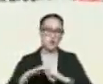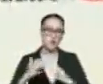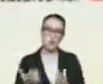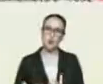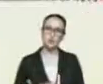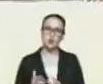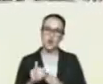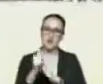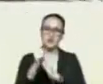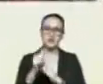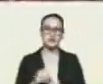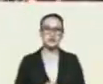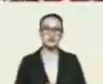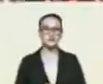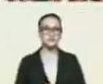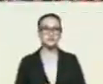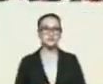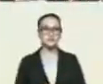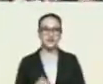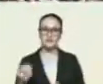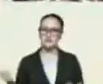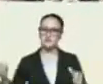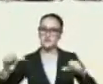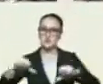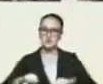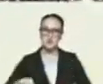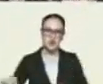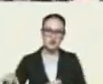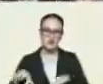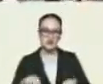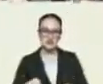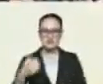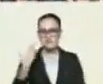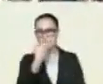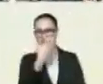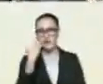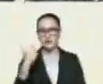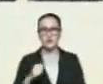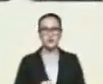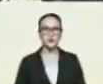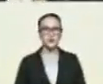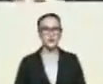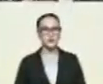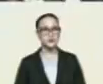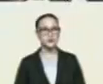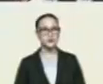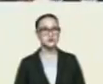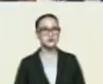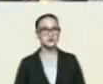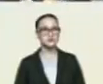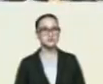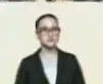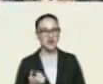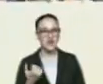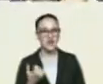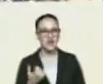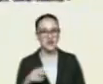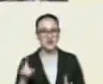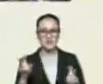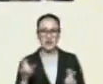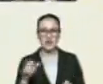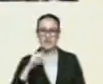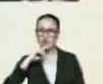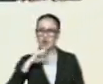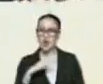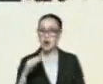Ha derrotado los imperios y se lo ha hecho en 2 oportunidades, 2 lecciones históricas en